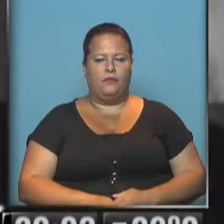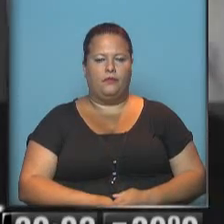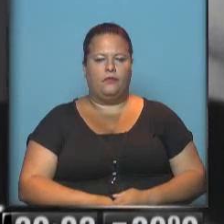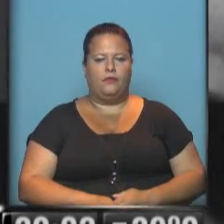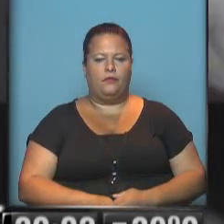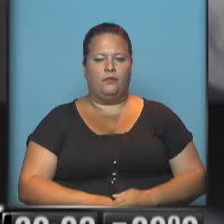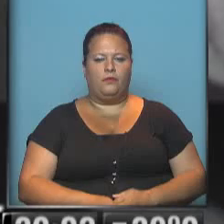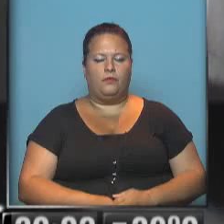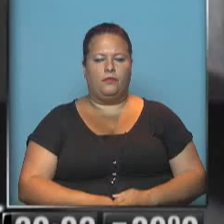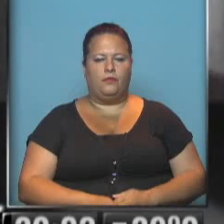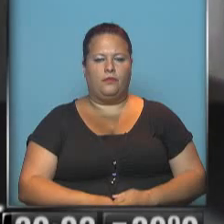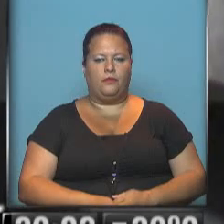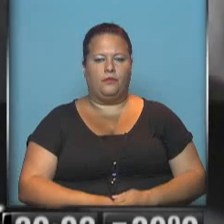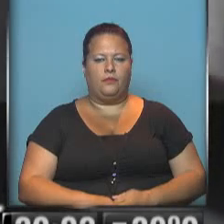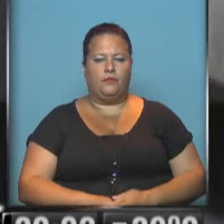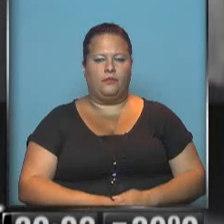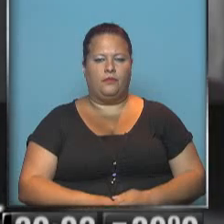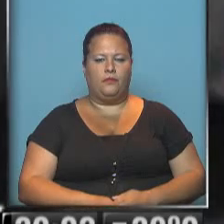Y un grupo de empresarios